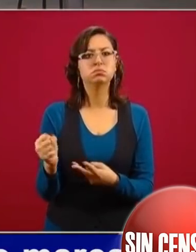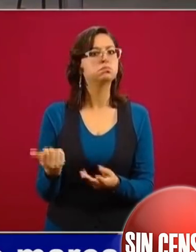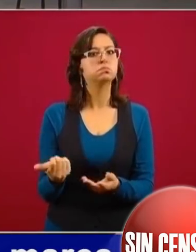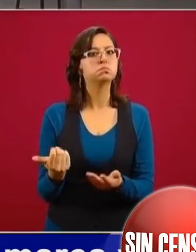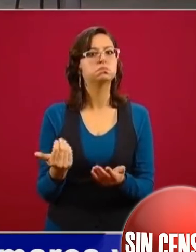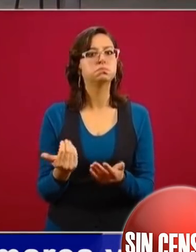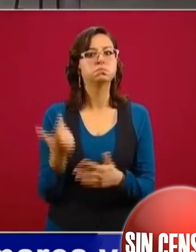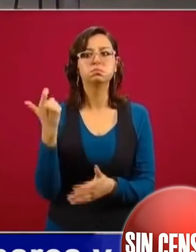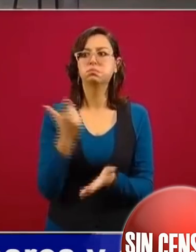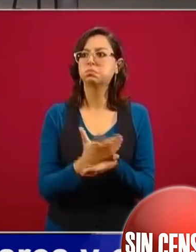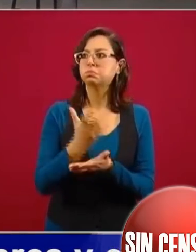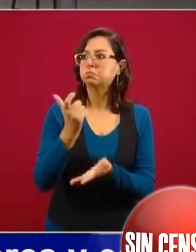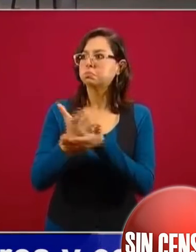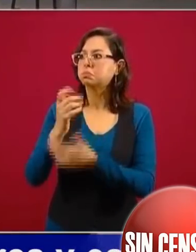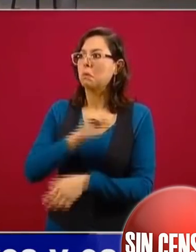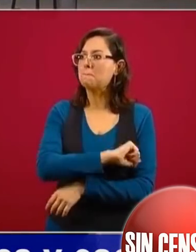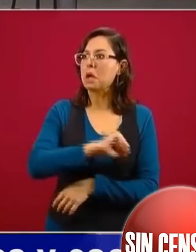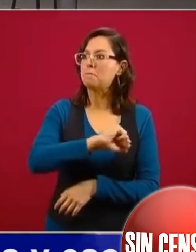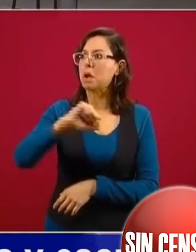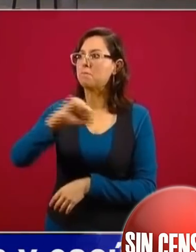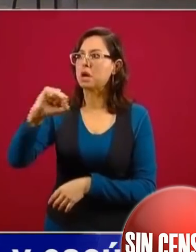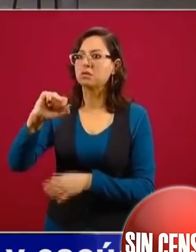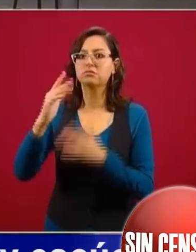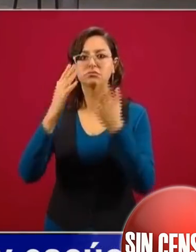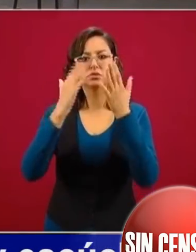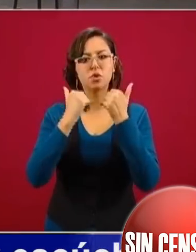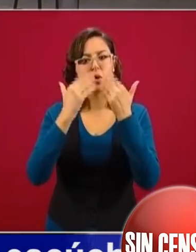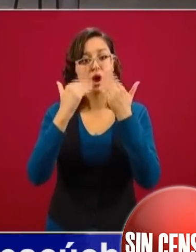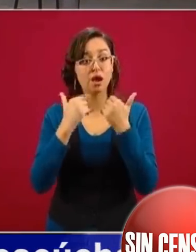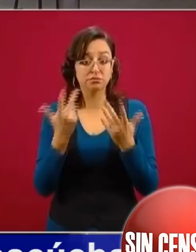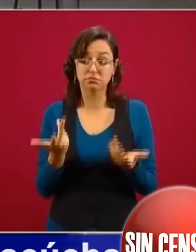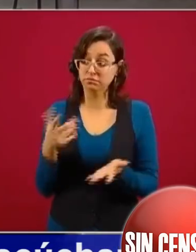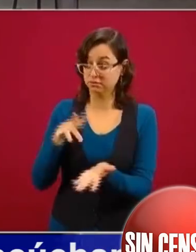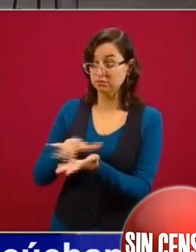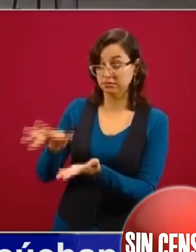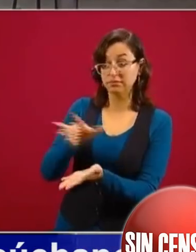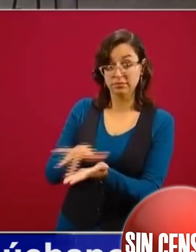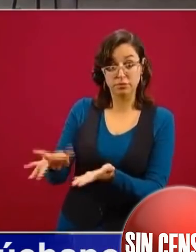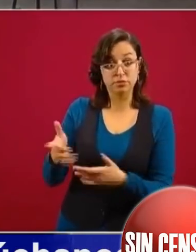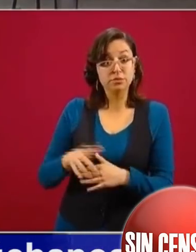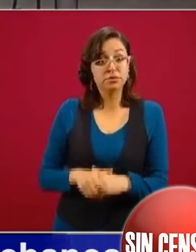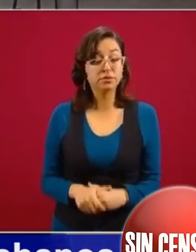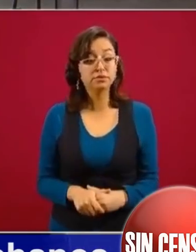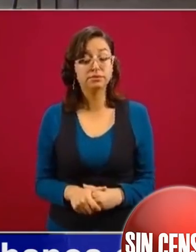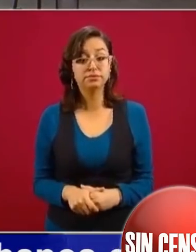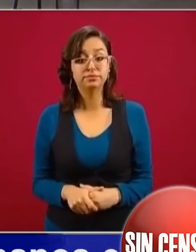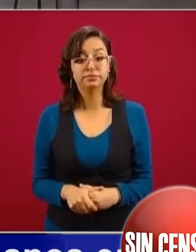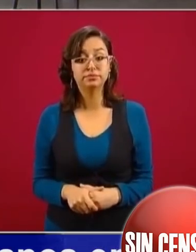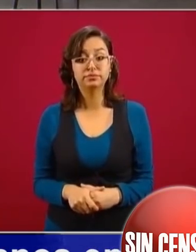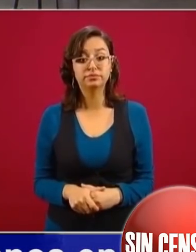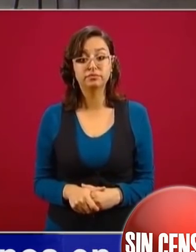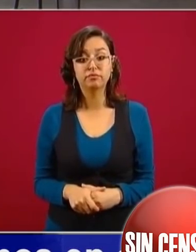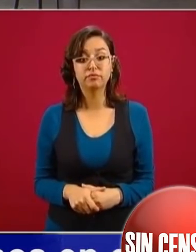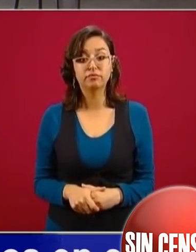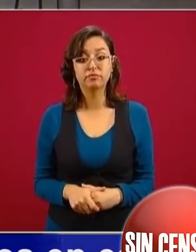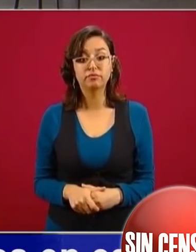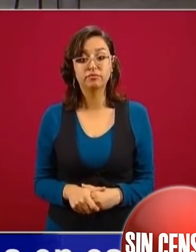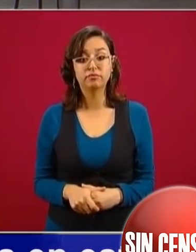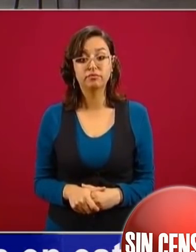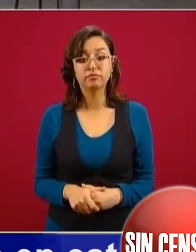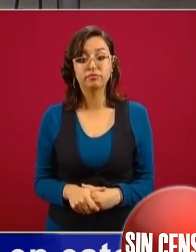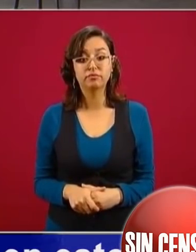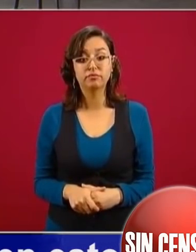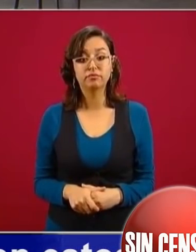¿En qué otra cosa se apoyan los de clase media alta hacia